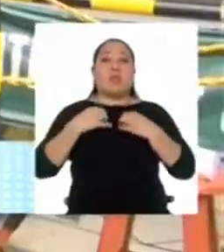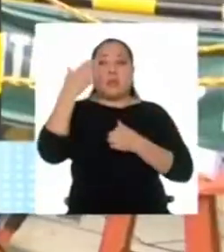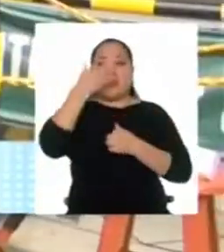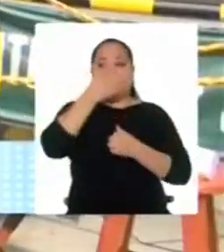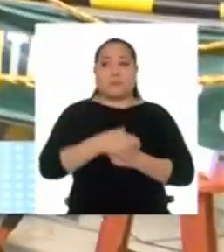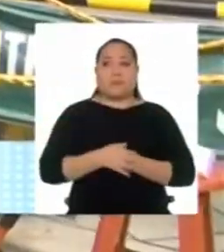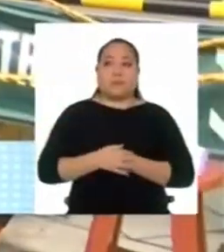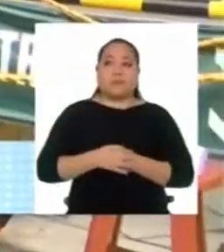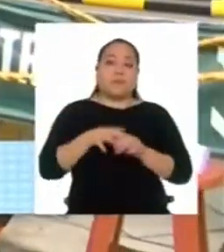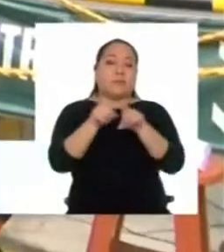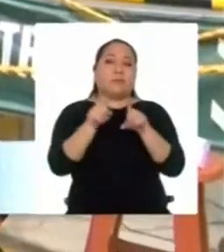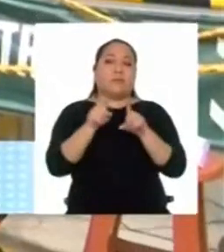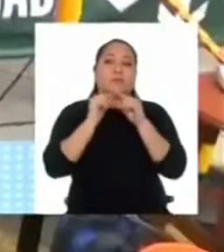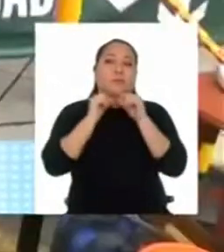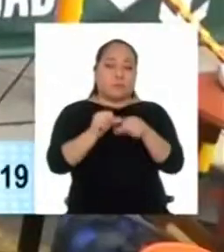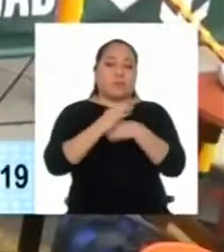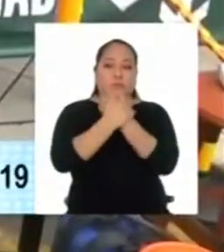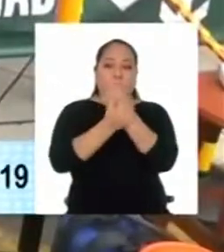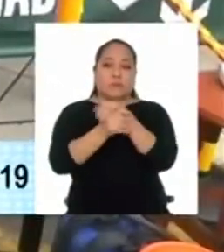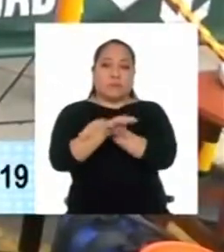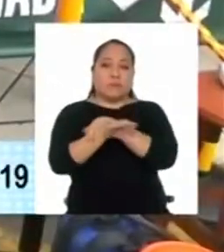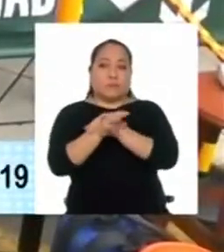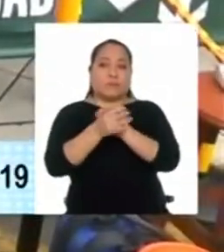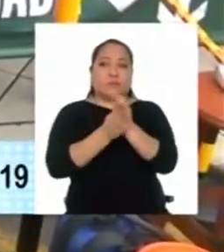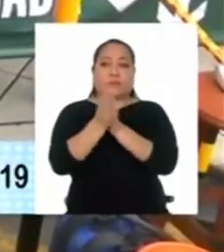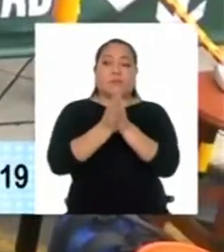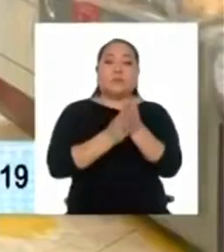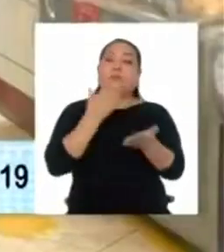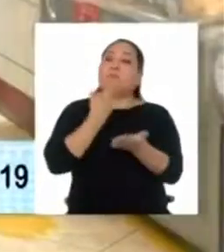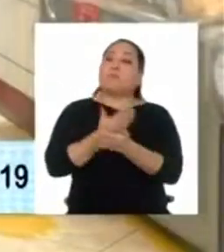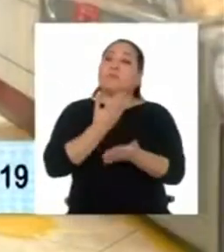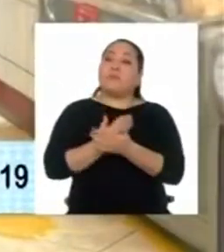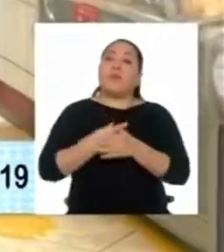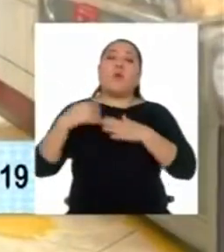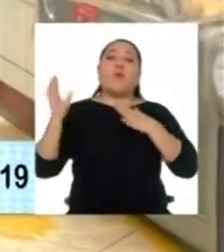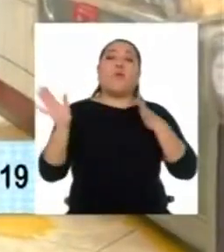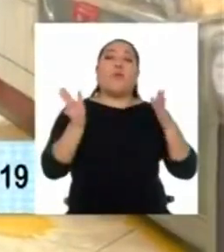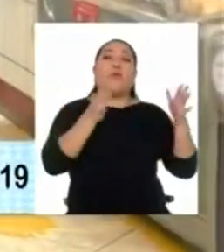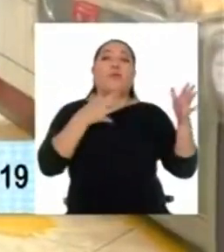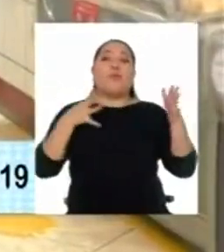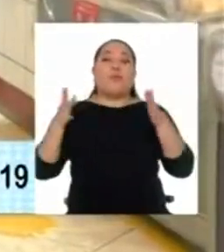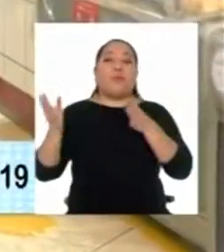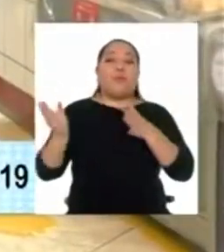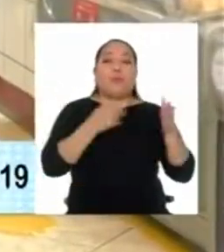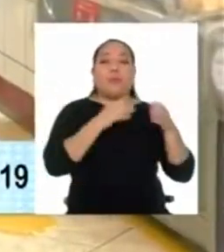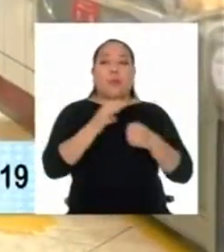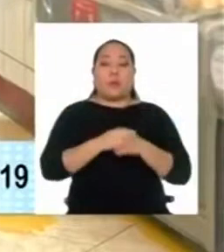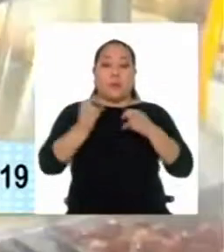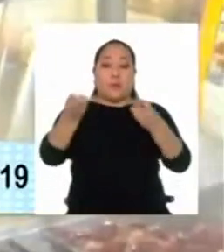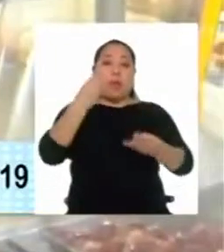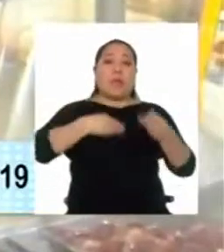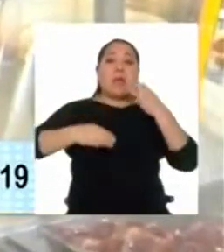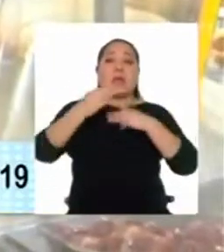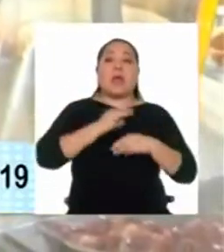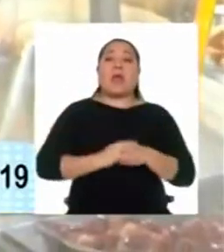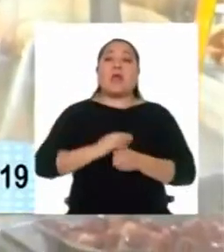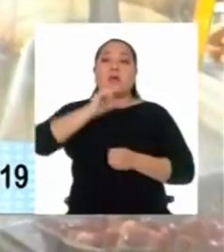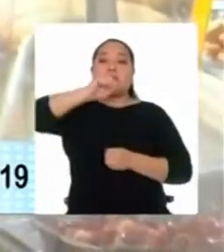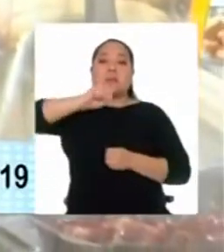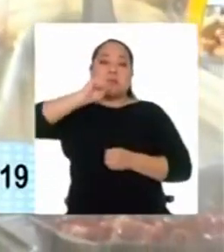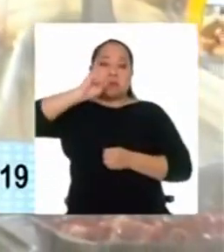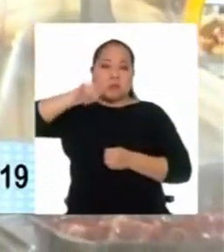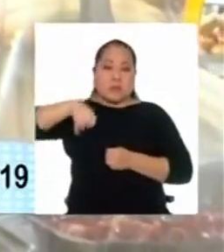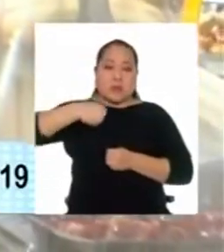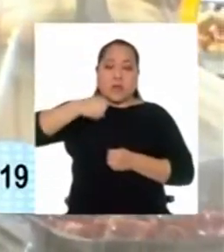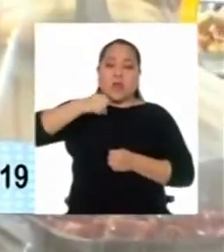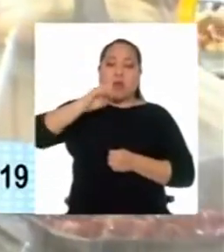tela. También se mantiene la higiene de manos y asegurar una ventilación adecuada. En el mercado de San José de Jesús María,